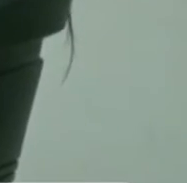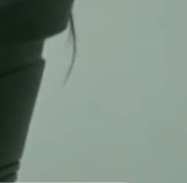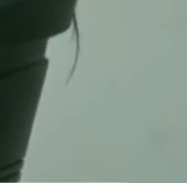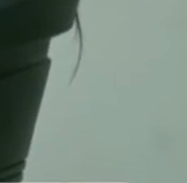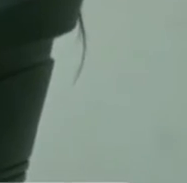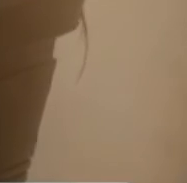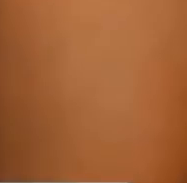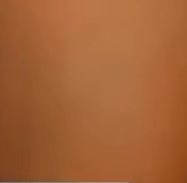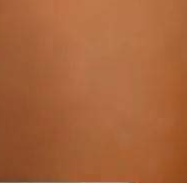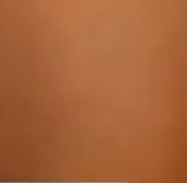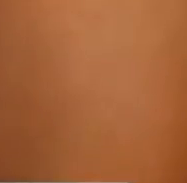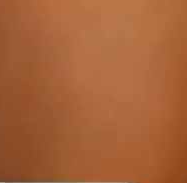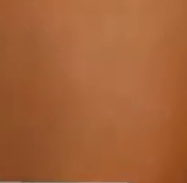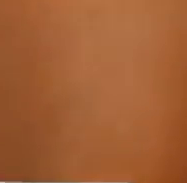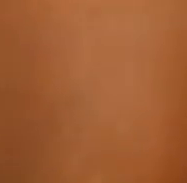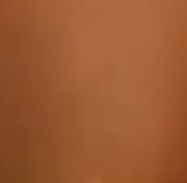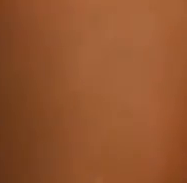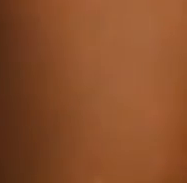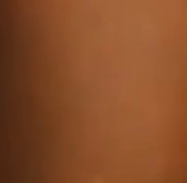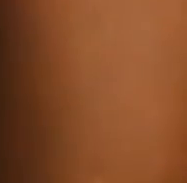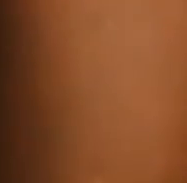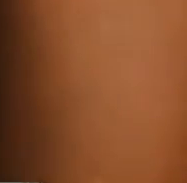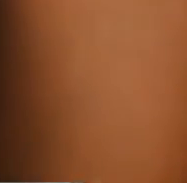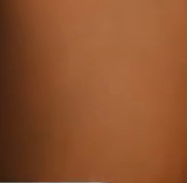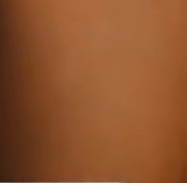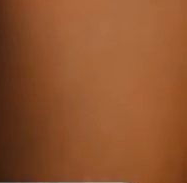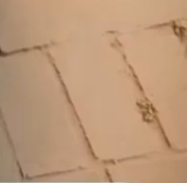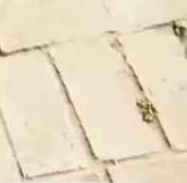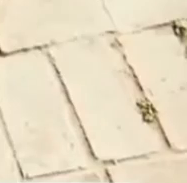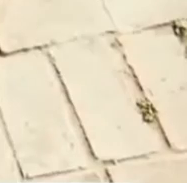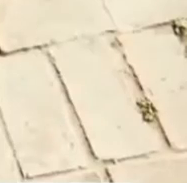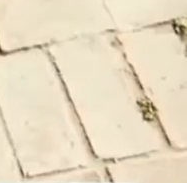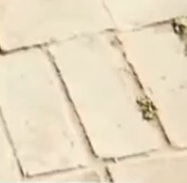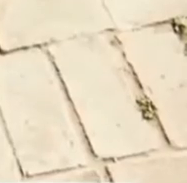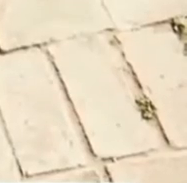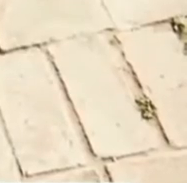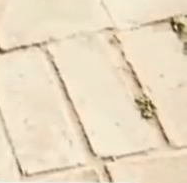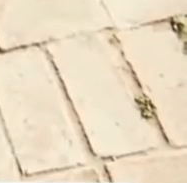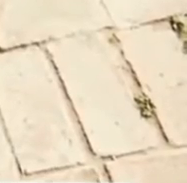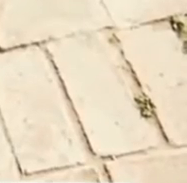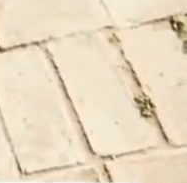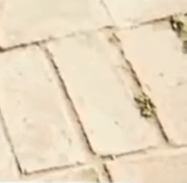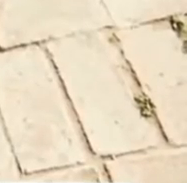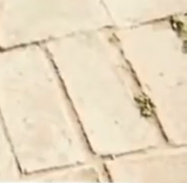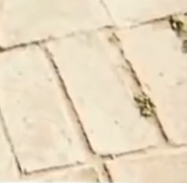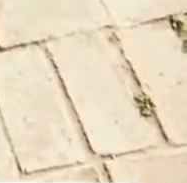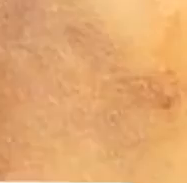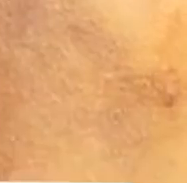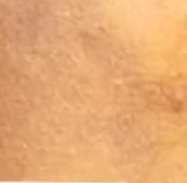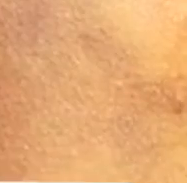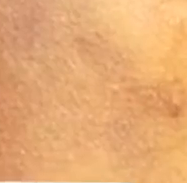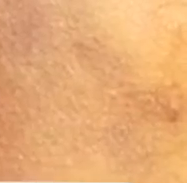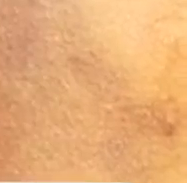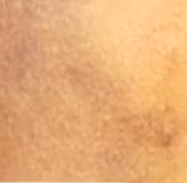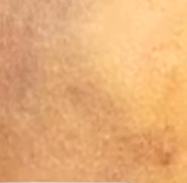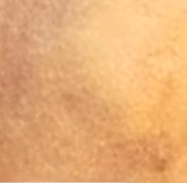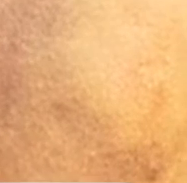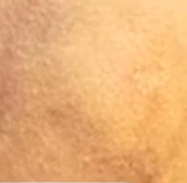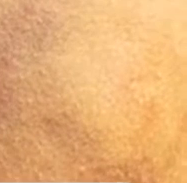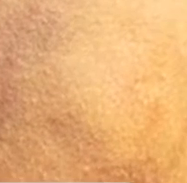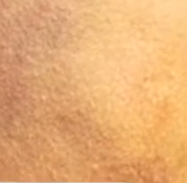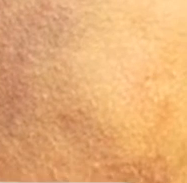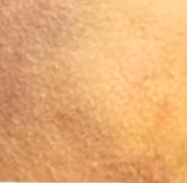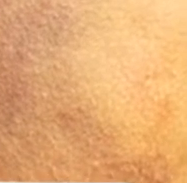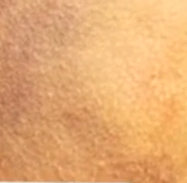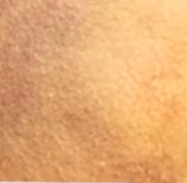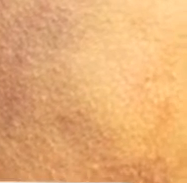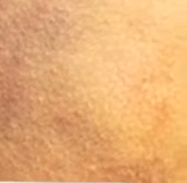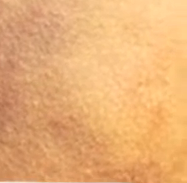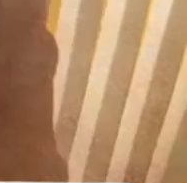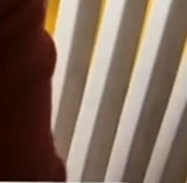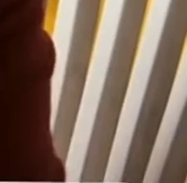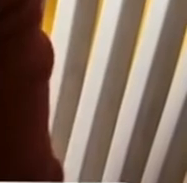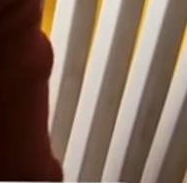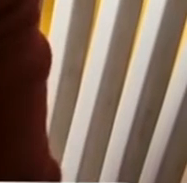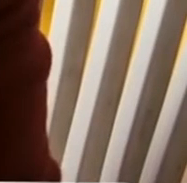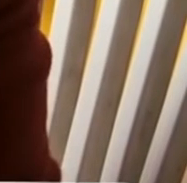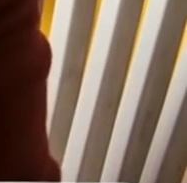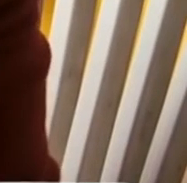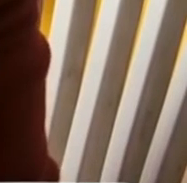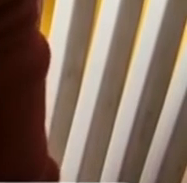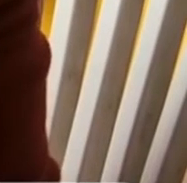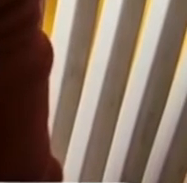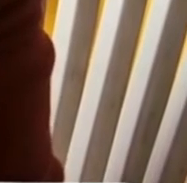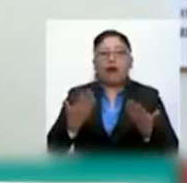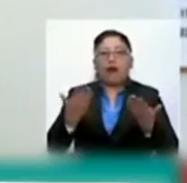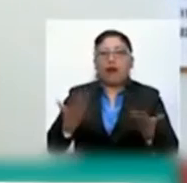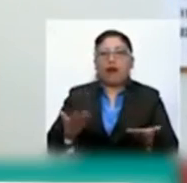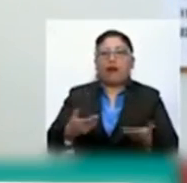porque estos hechos empiezan con acciones pequeñas como insultos, opresión, y luego va avanzando hasta llegar a la